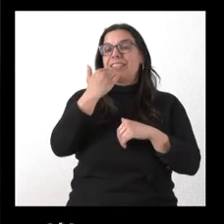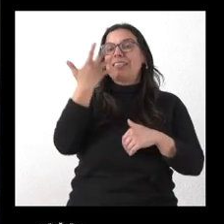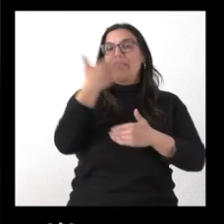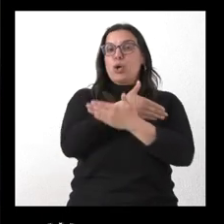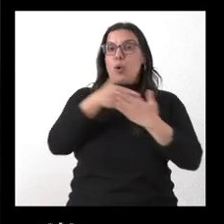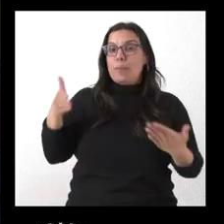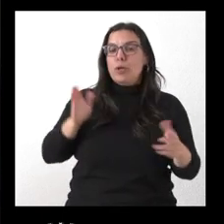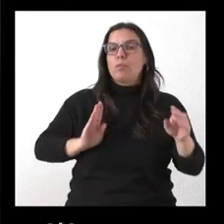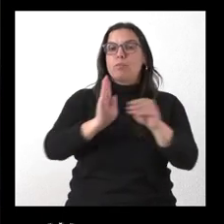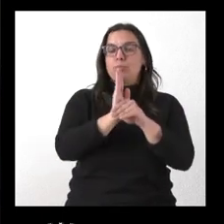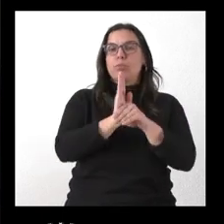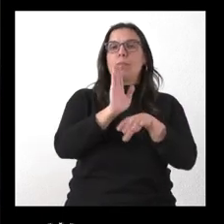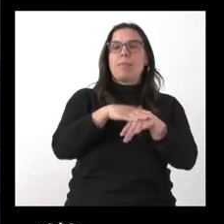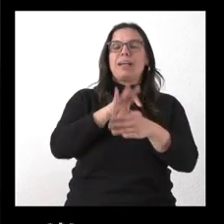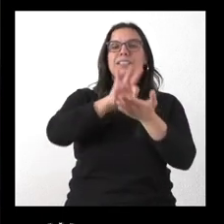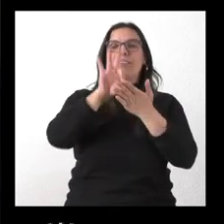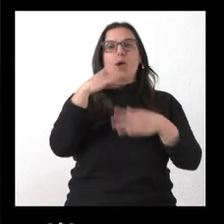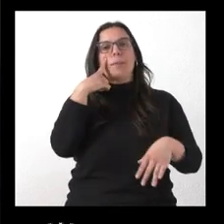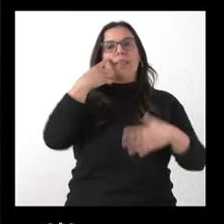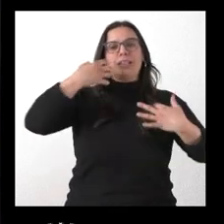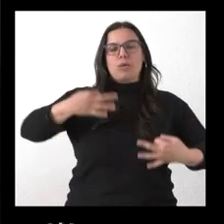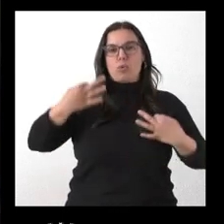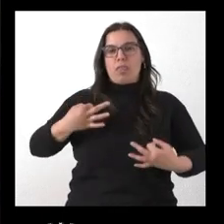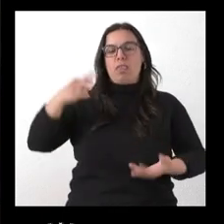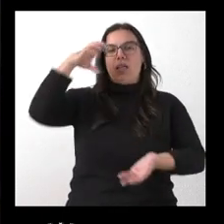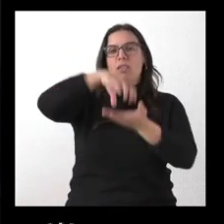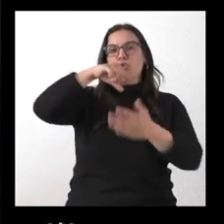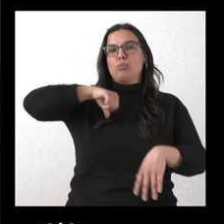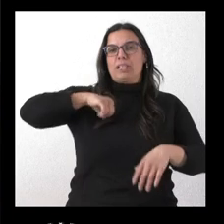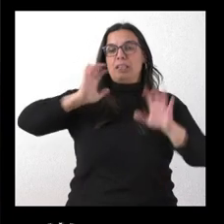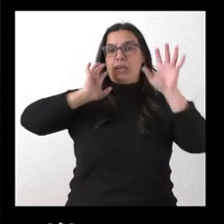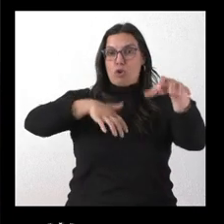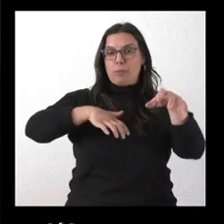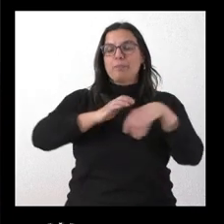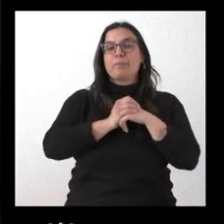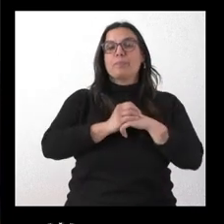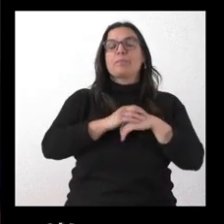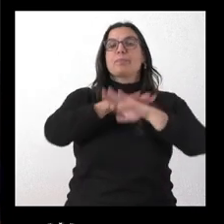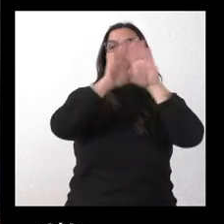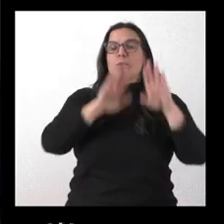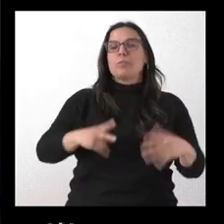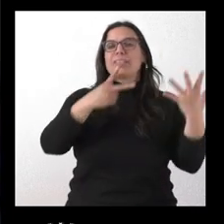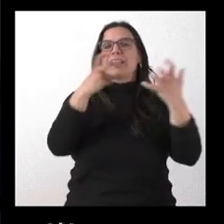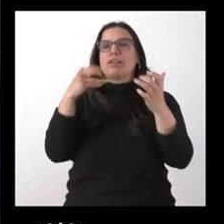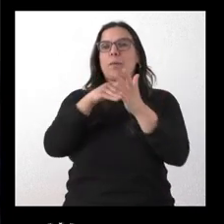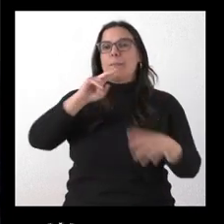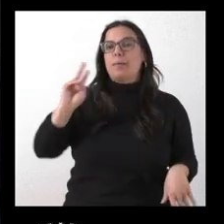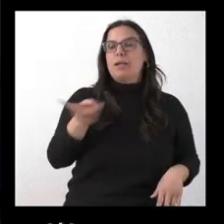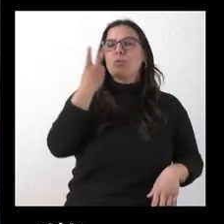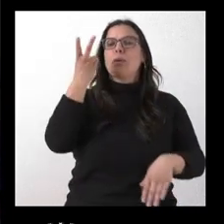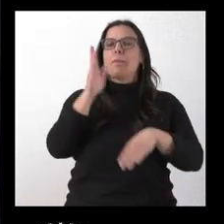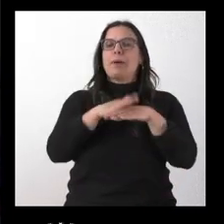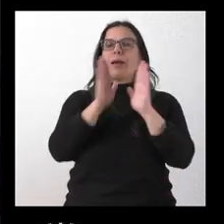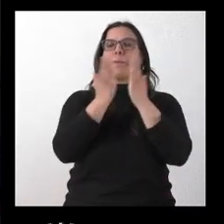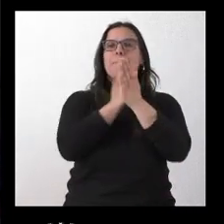al servicio de vigencia de seguridad en el complejo asistencial de León y finalmente 700.000 euros para la